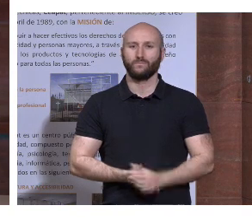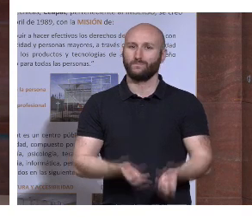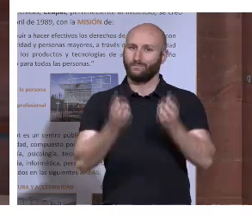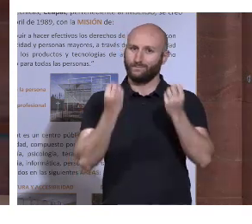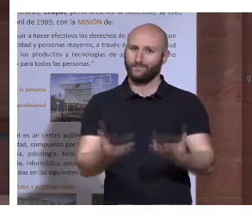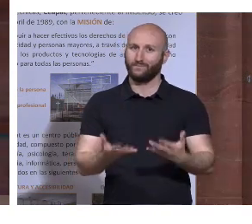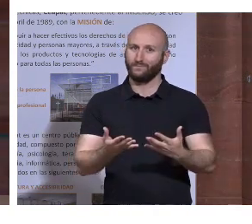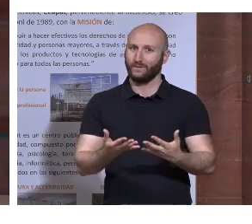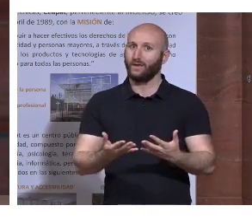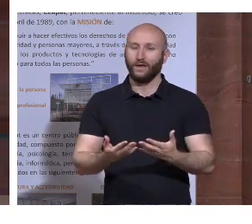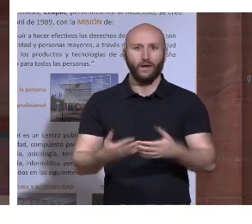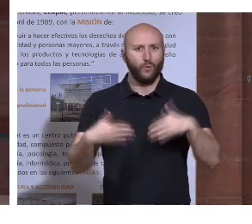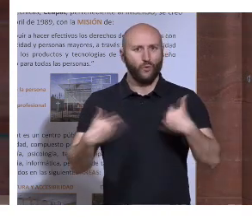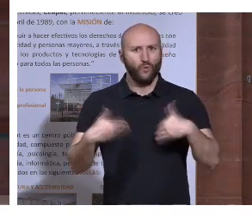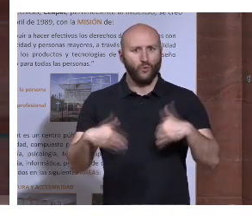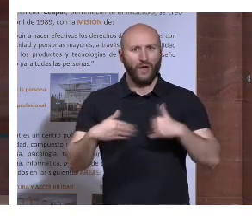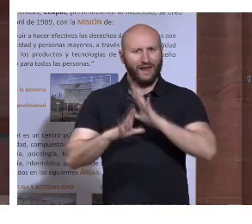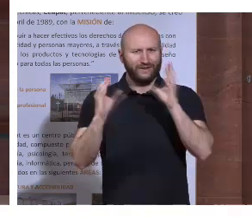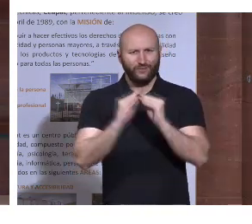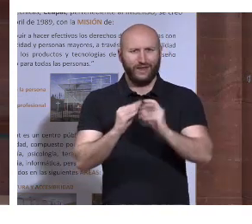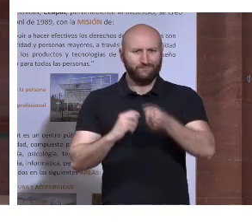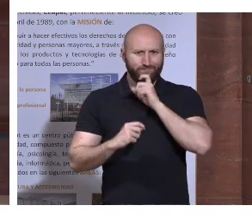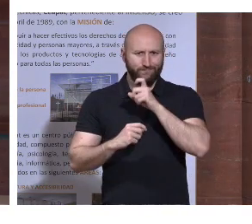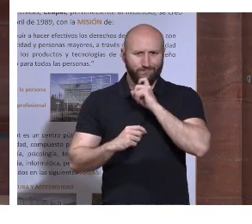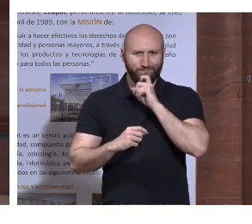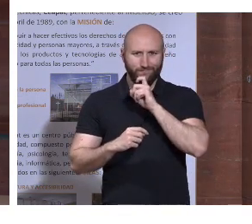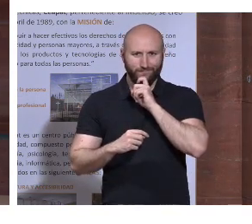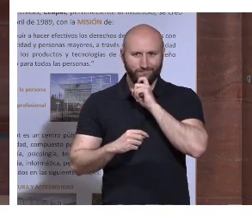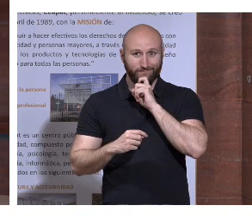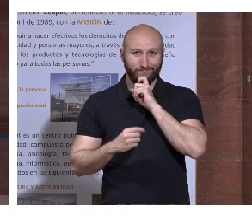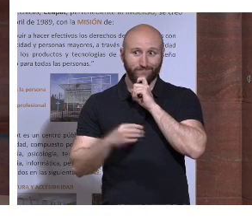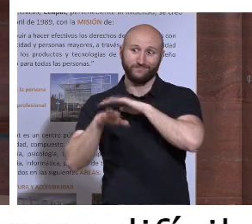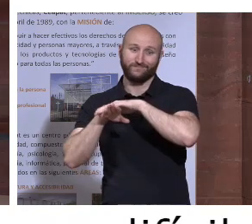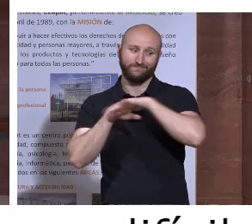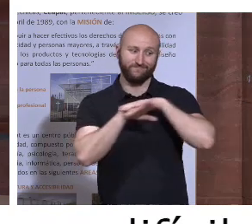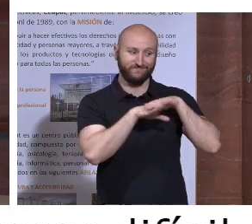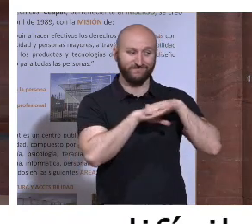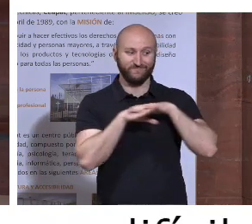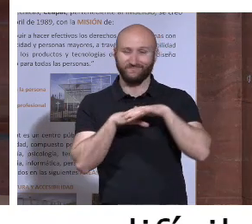La verdad que es muy difícil resumir, y yo os pido perdón,